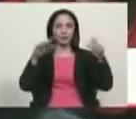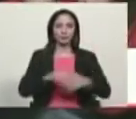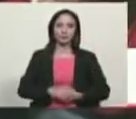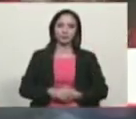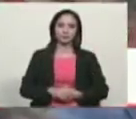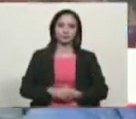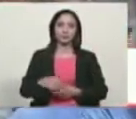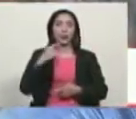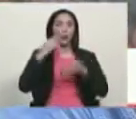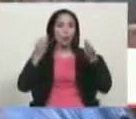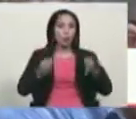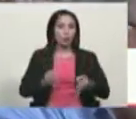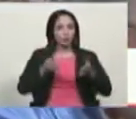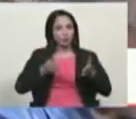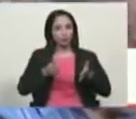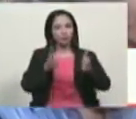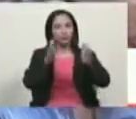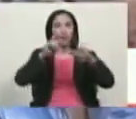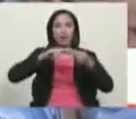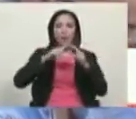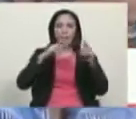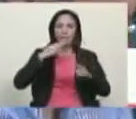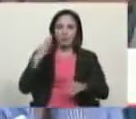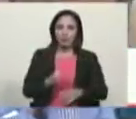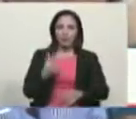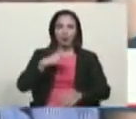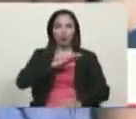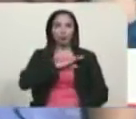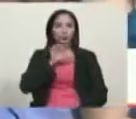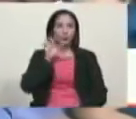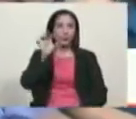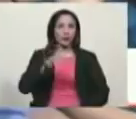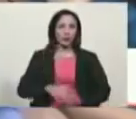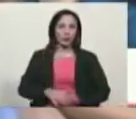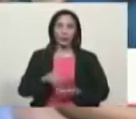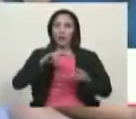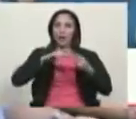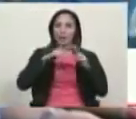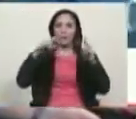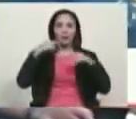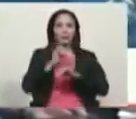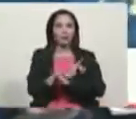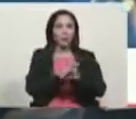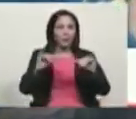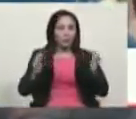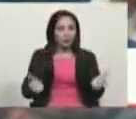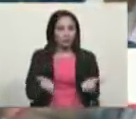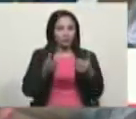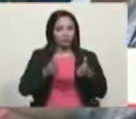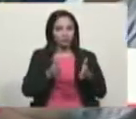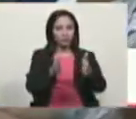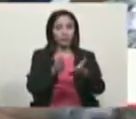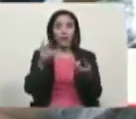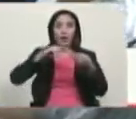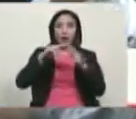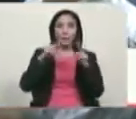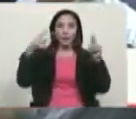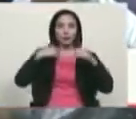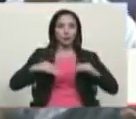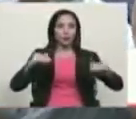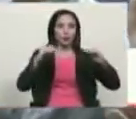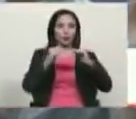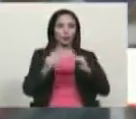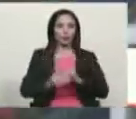con justicia. La paz con soberanía. La paz con independencia. La paz con